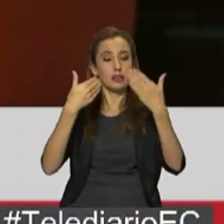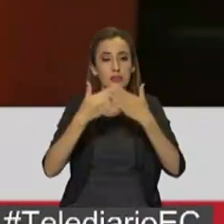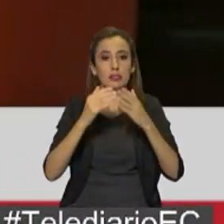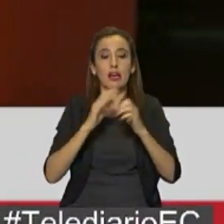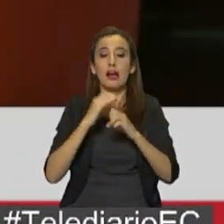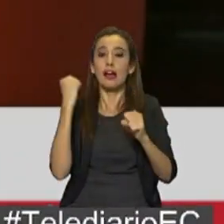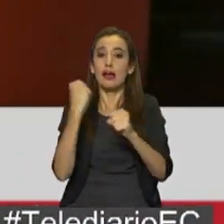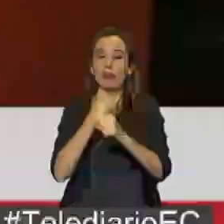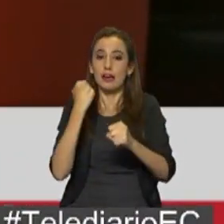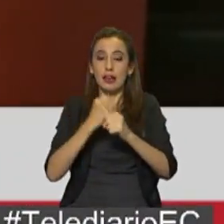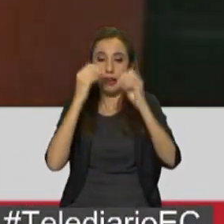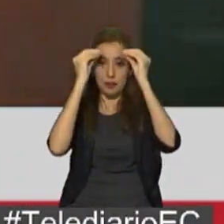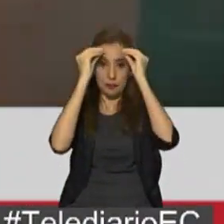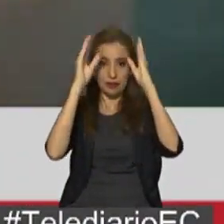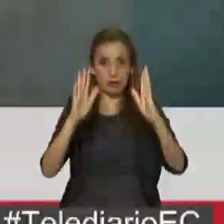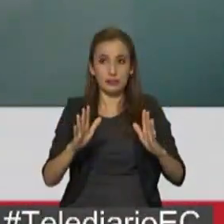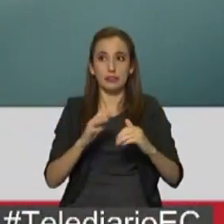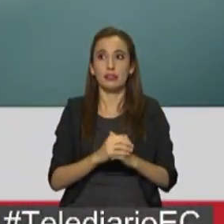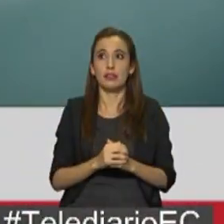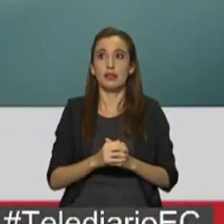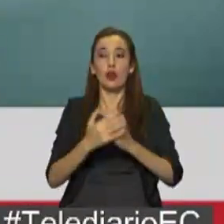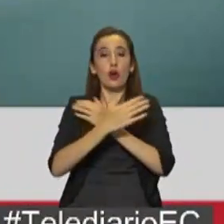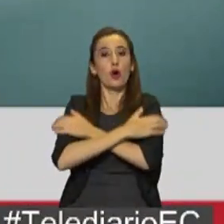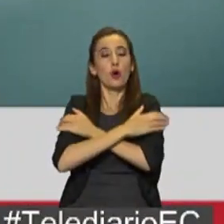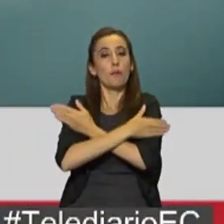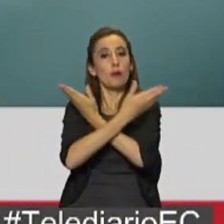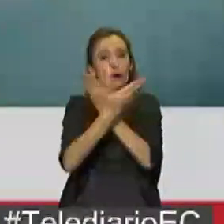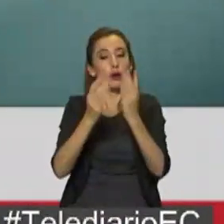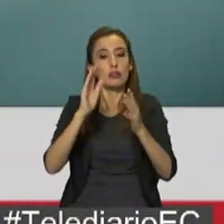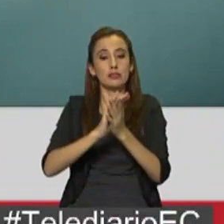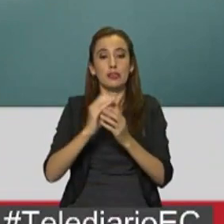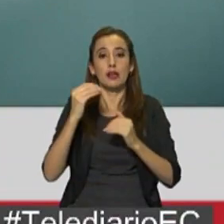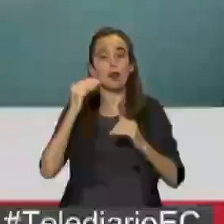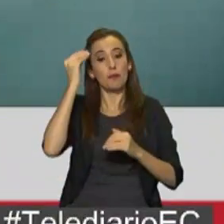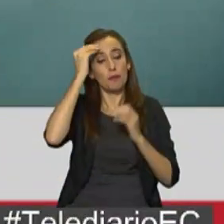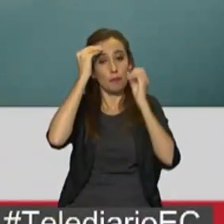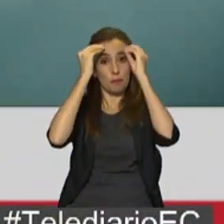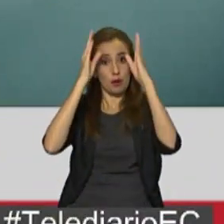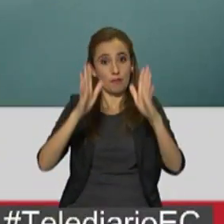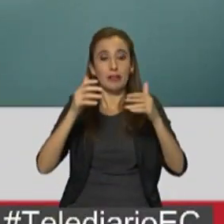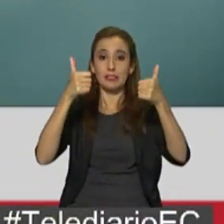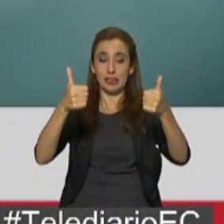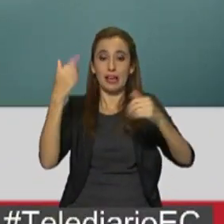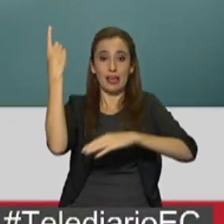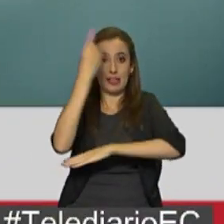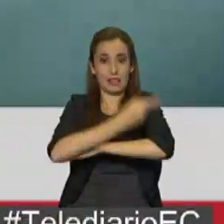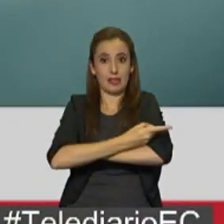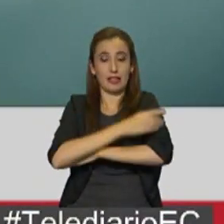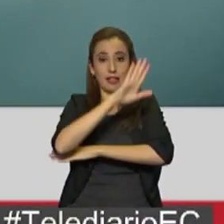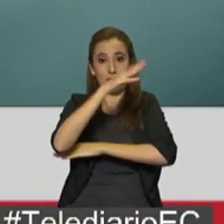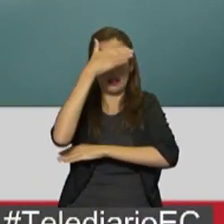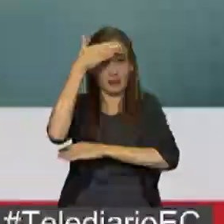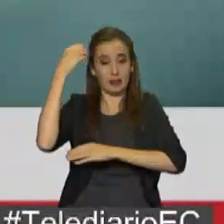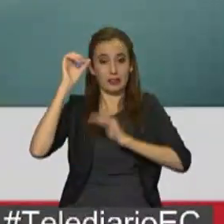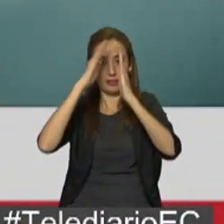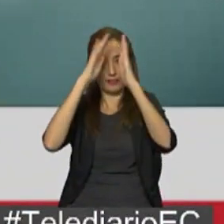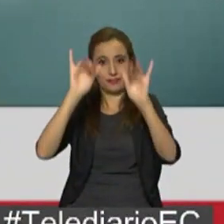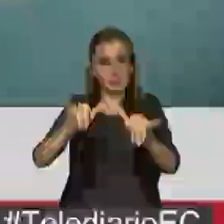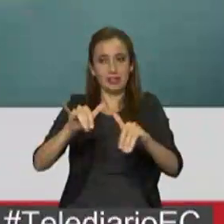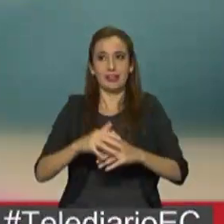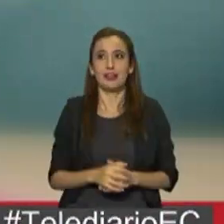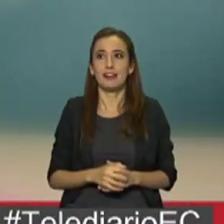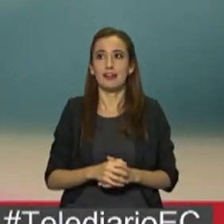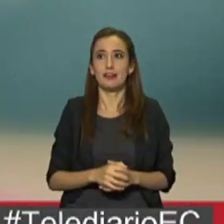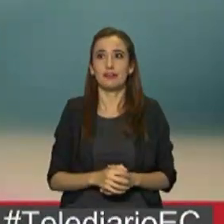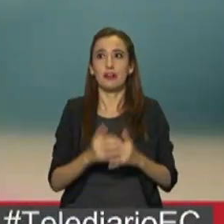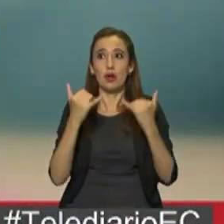a nivel nacional les quiero contar un saludo a todos los profes espero que lo estén pasando súper genial en su día y no se olviden de no salir de casa y